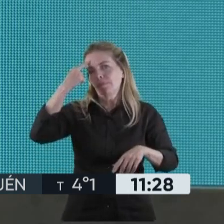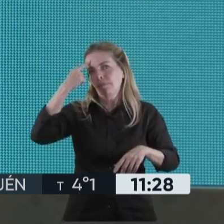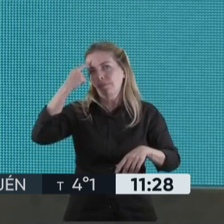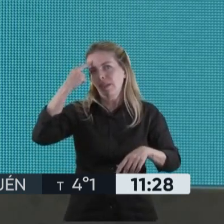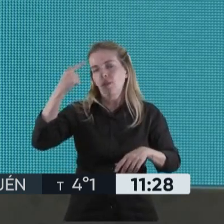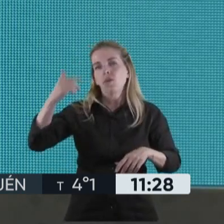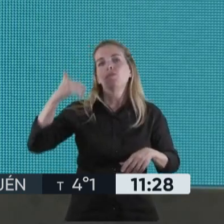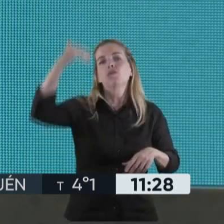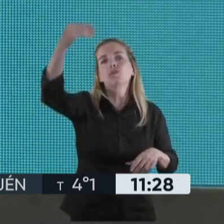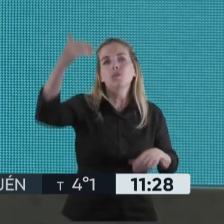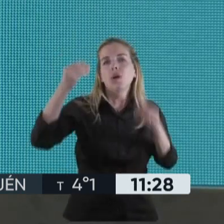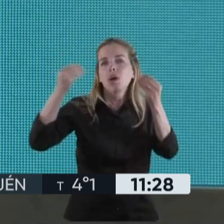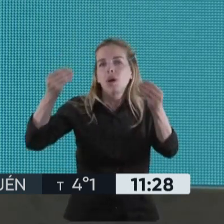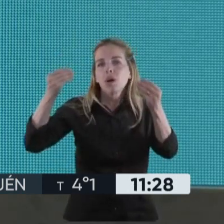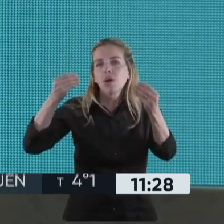ser el futuro?